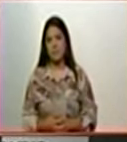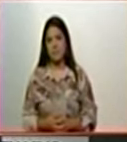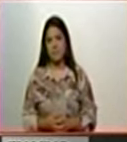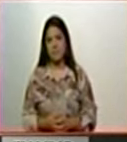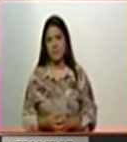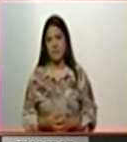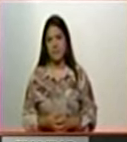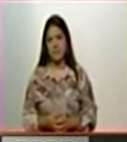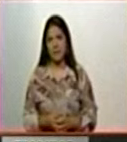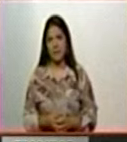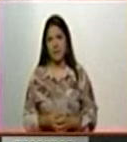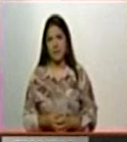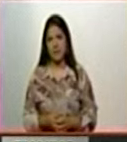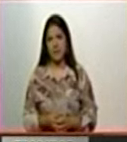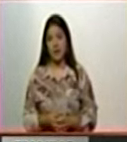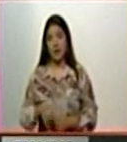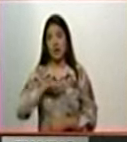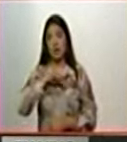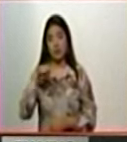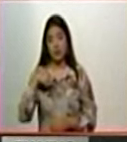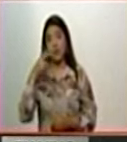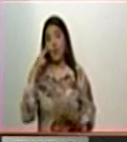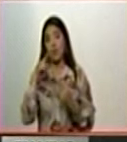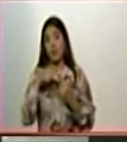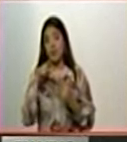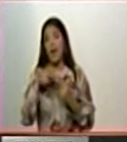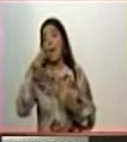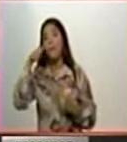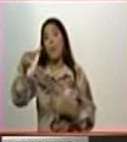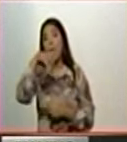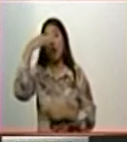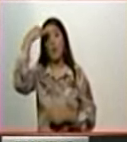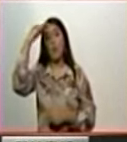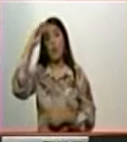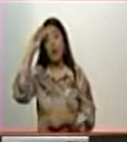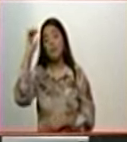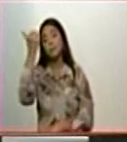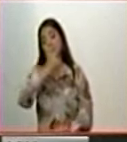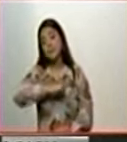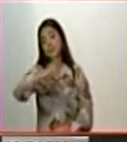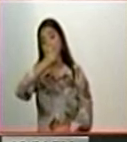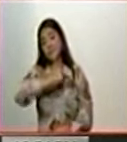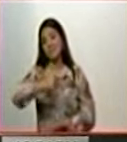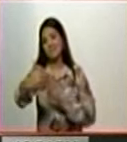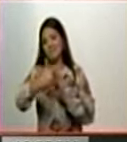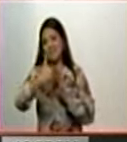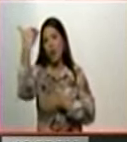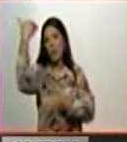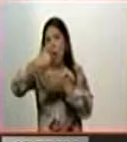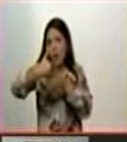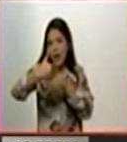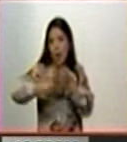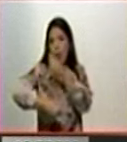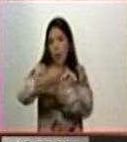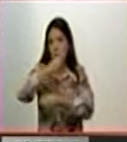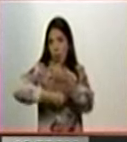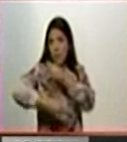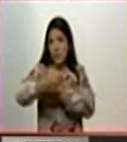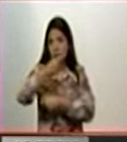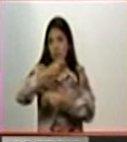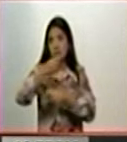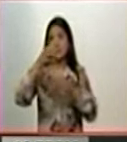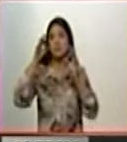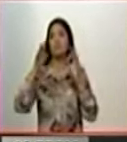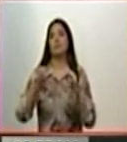y más burdos que hemos podido conocer. El pueblo cubano fue sometido a acciones de bloqueo que sin